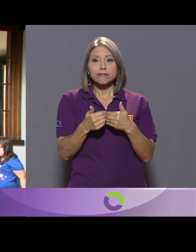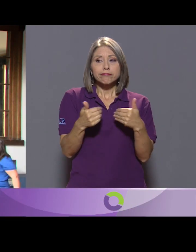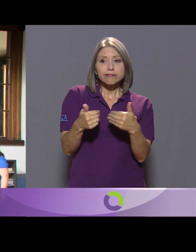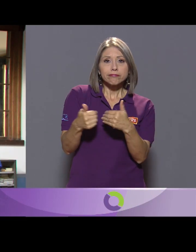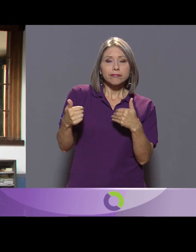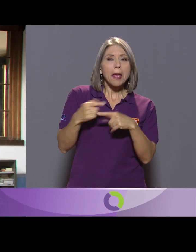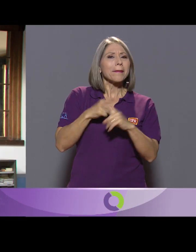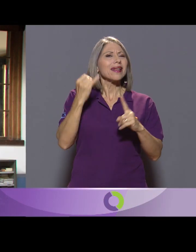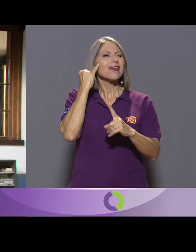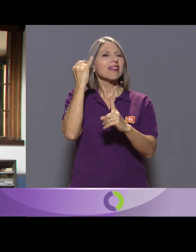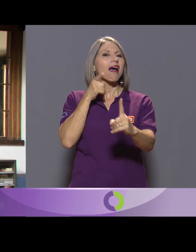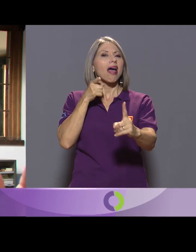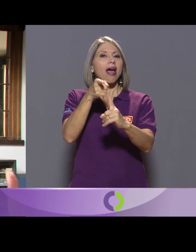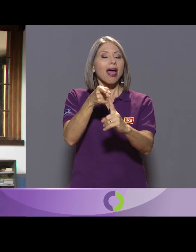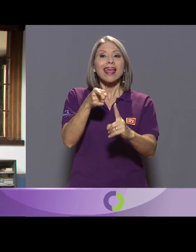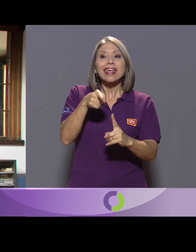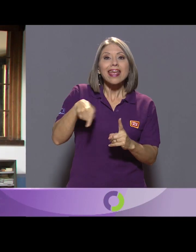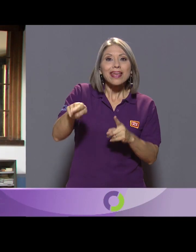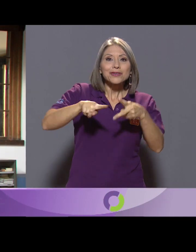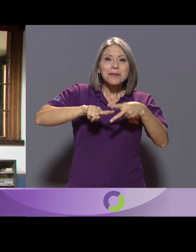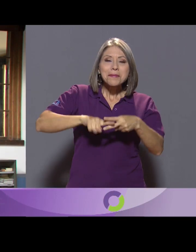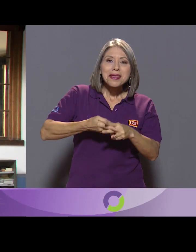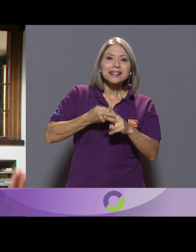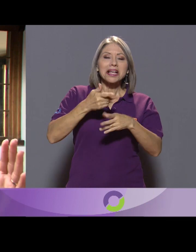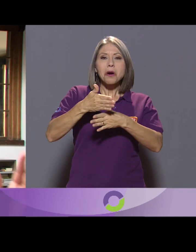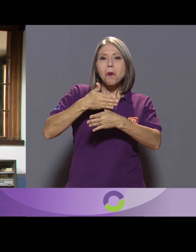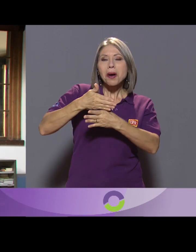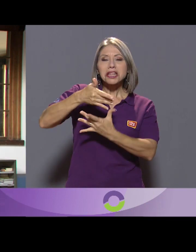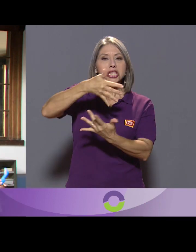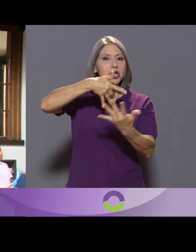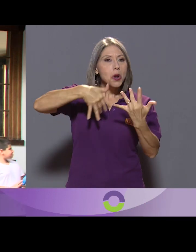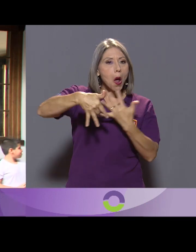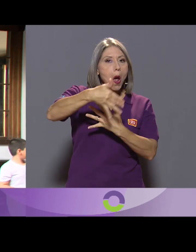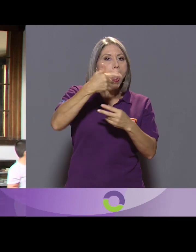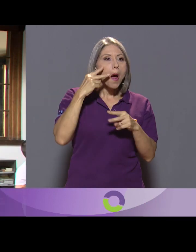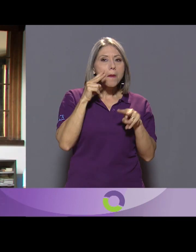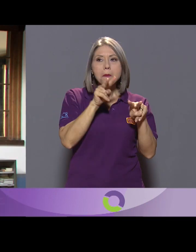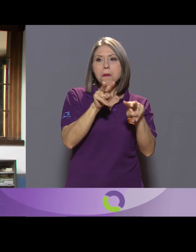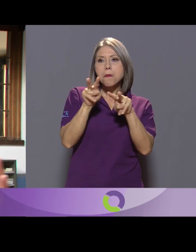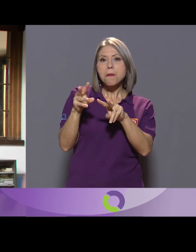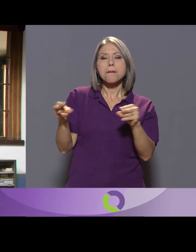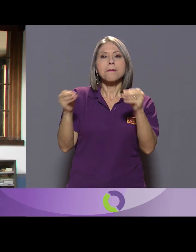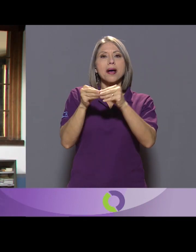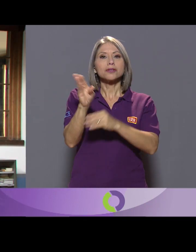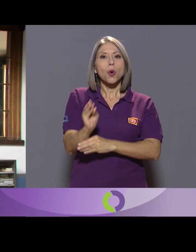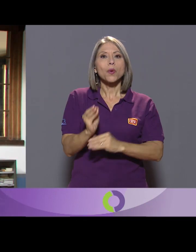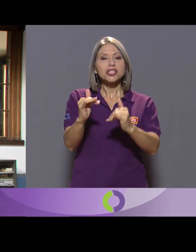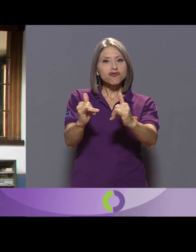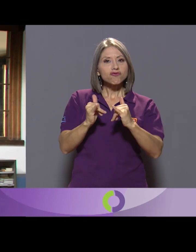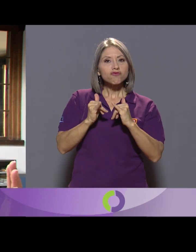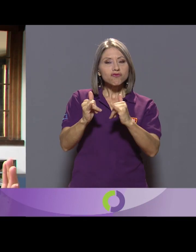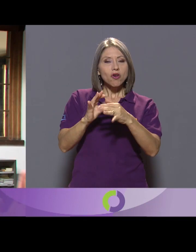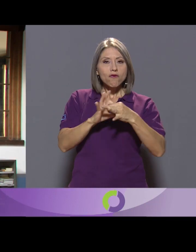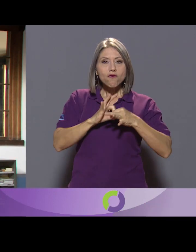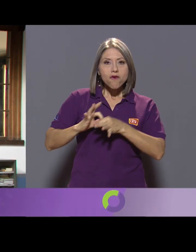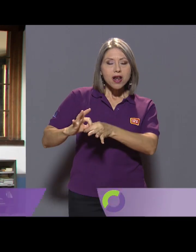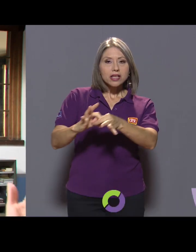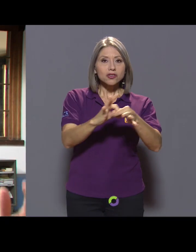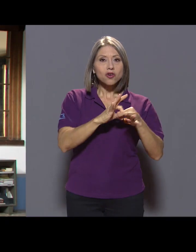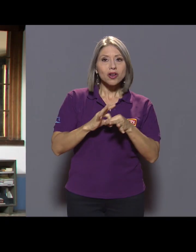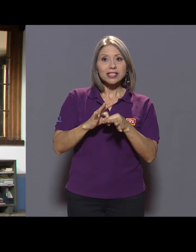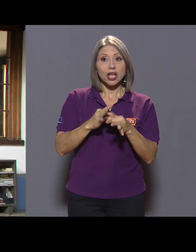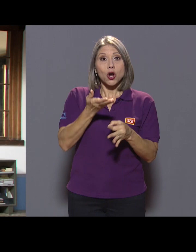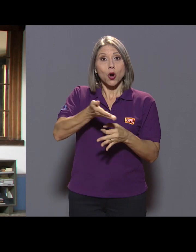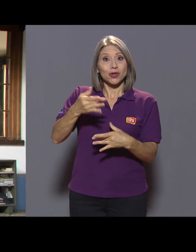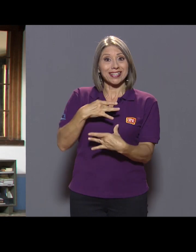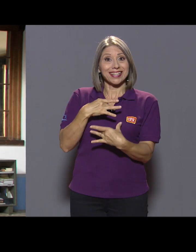la idea es ir haciendo espacios donde ellos empiecen a compartir, que vean que hay más chicos como ellos, que se relacionen y que hay cosas de su interés